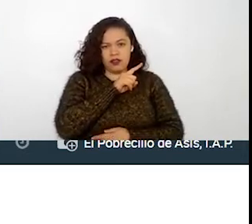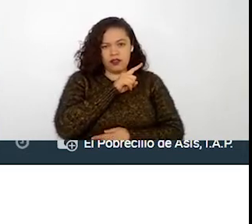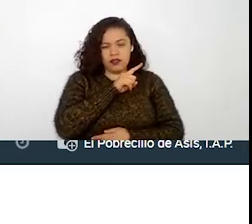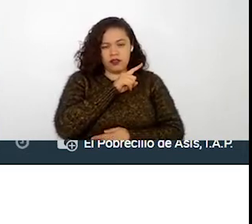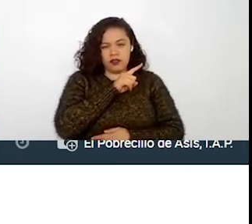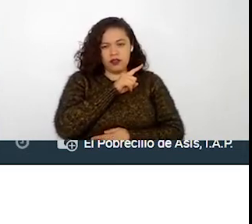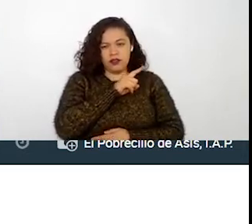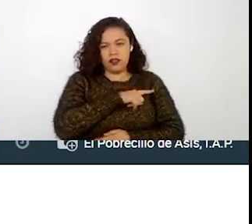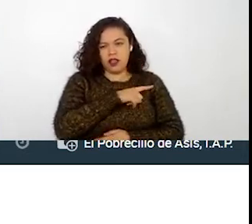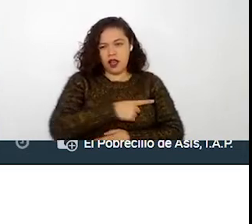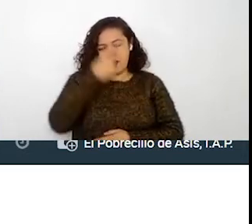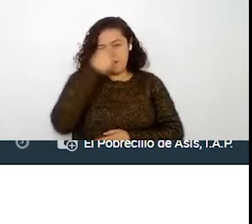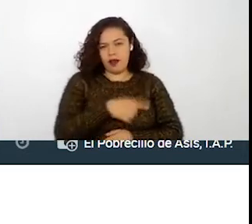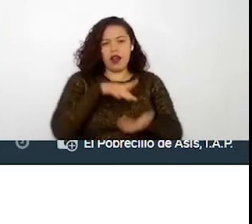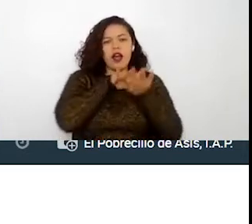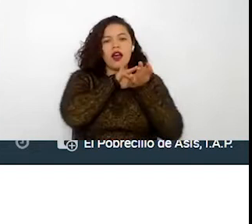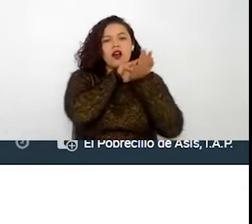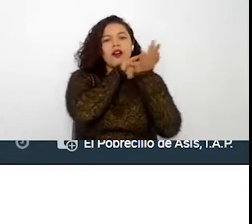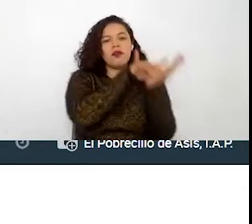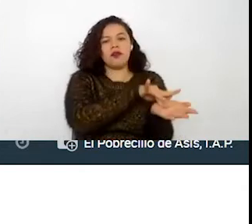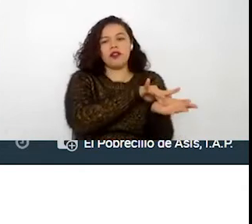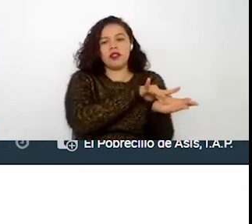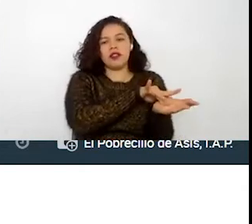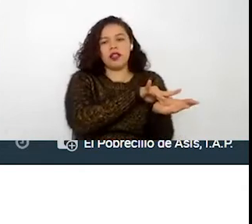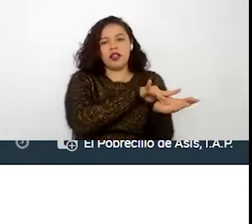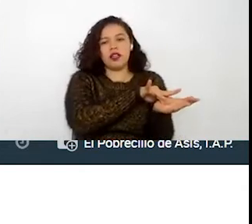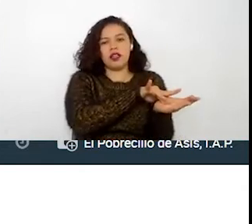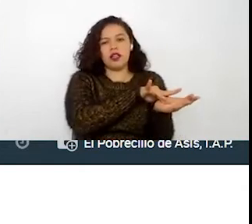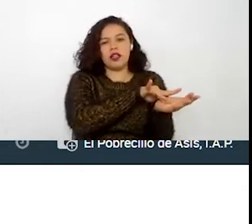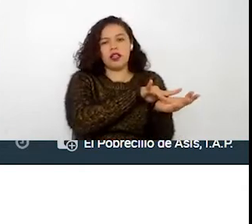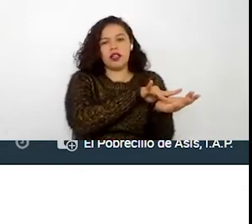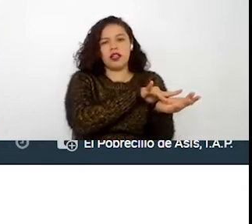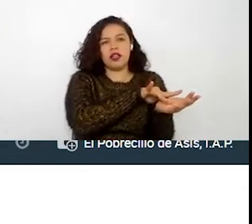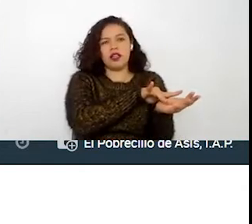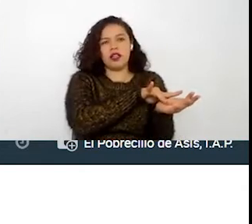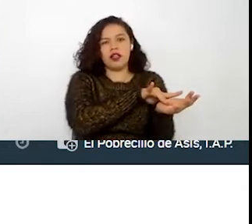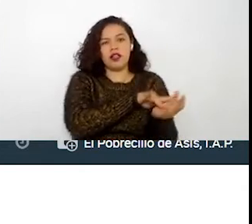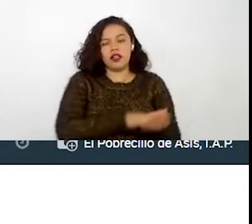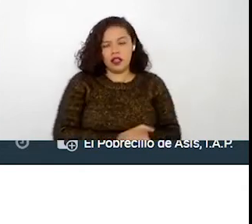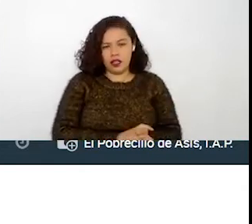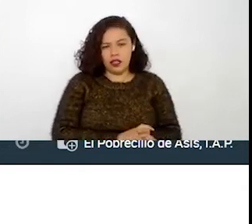Para apoyar a los estudiantes